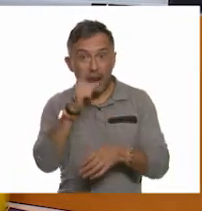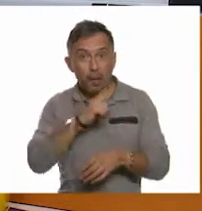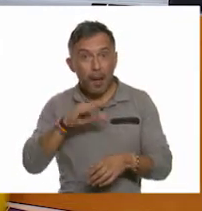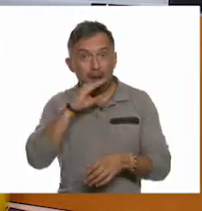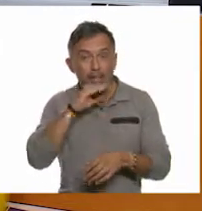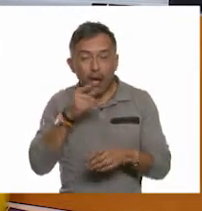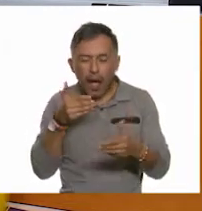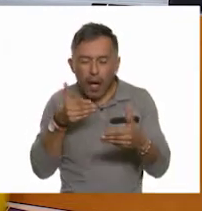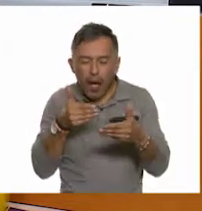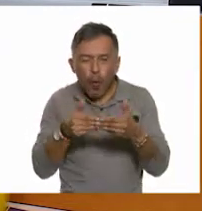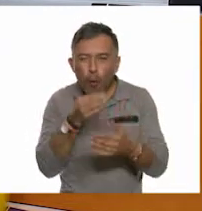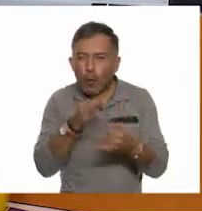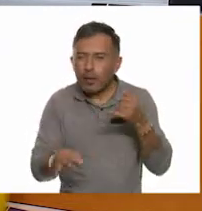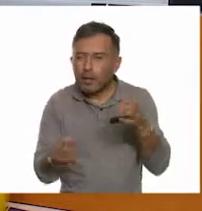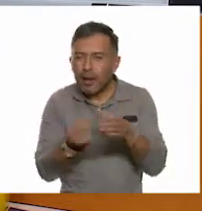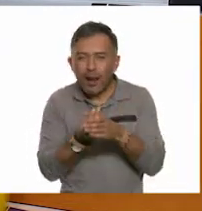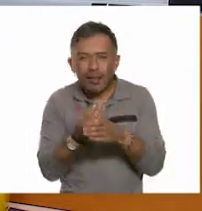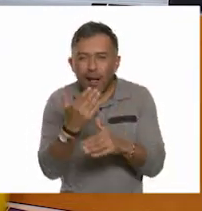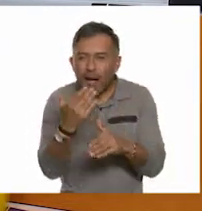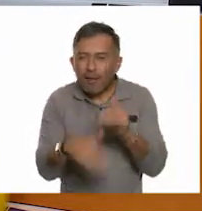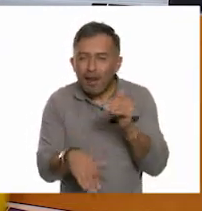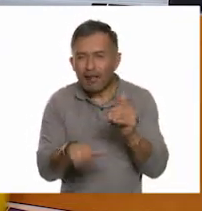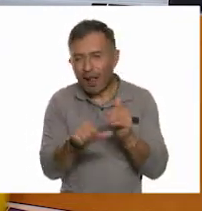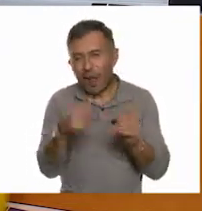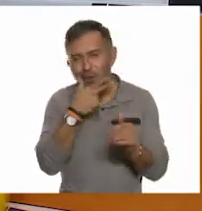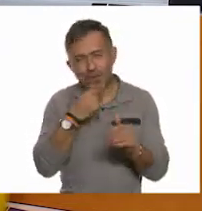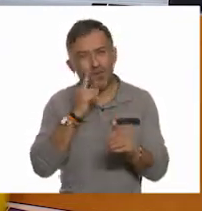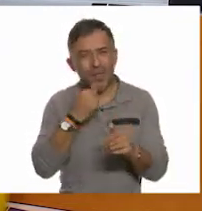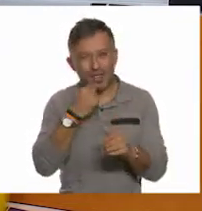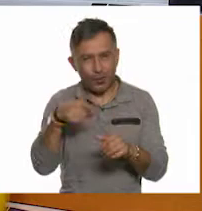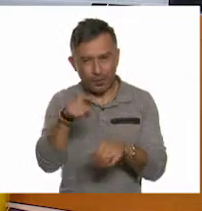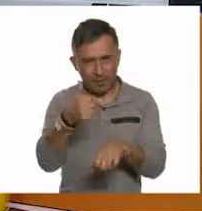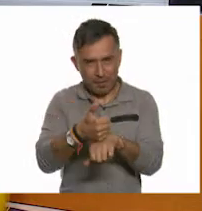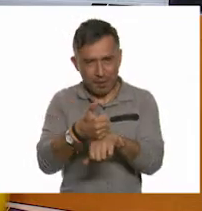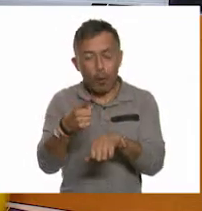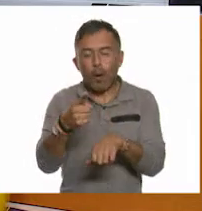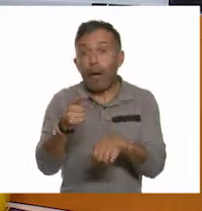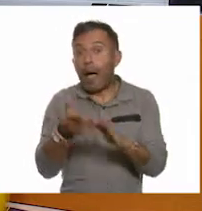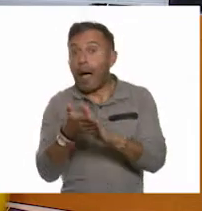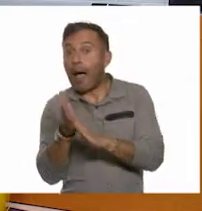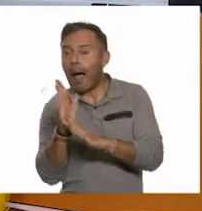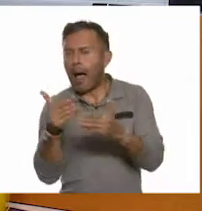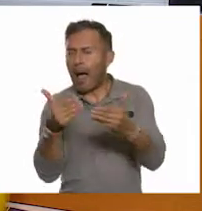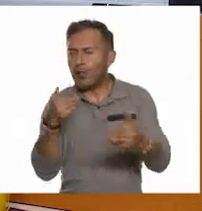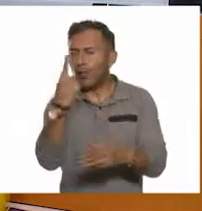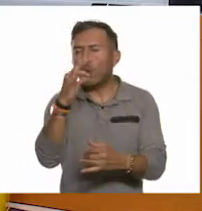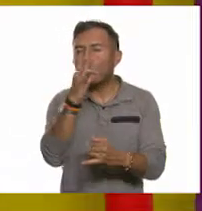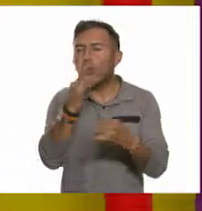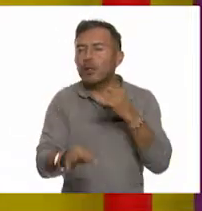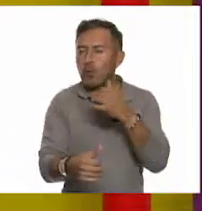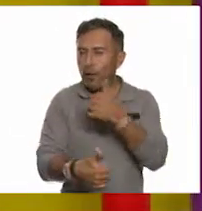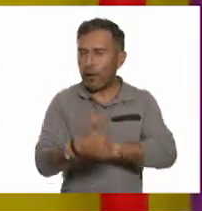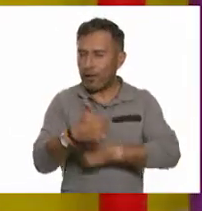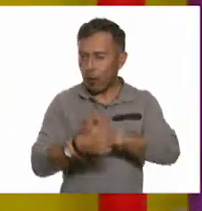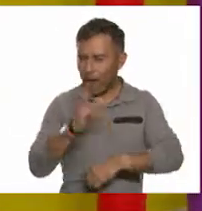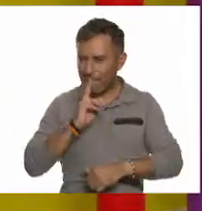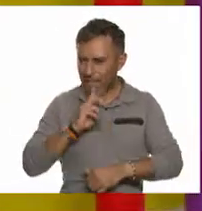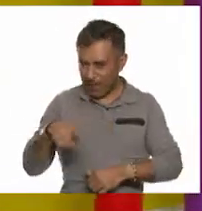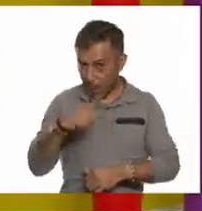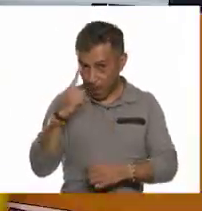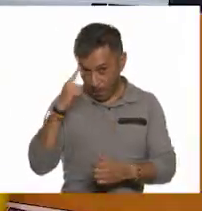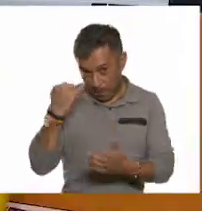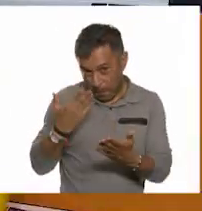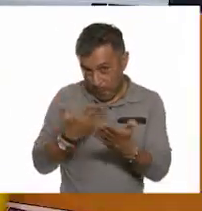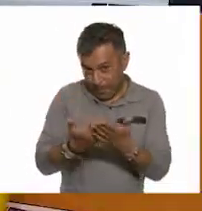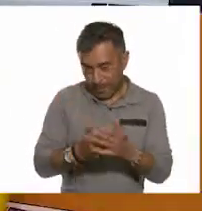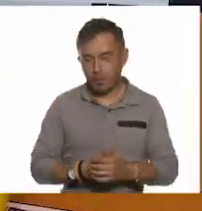los niños y niñas de tercero de primaria, pues no me quiero ir sin darles un último reto, sin proponerles un último reto. Sí, ¿cuál será? El último